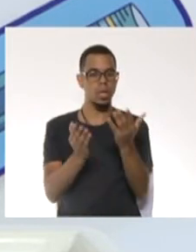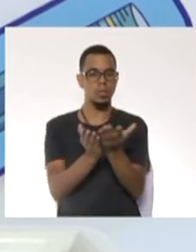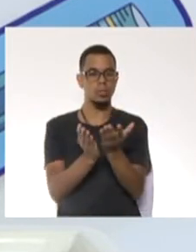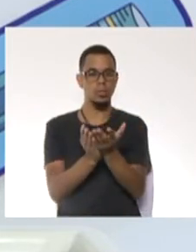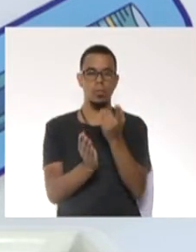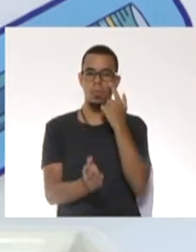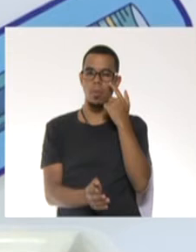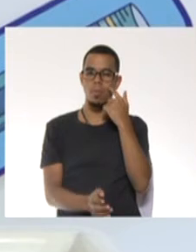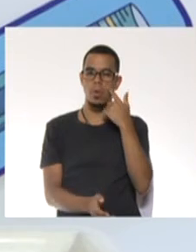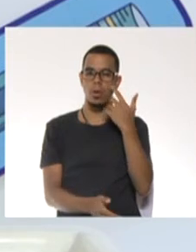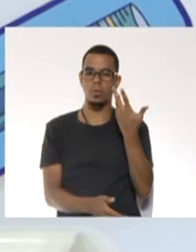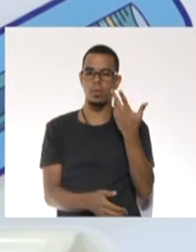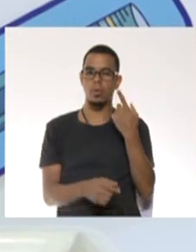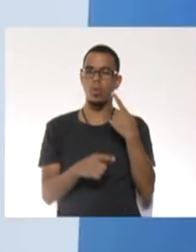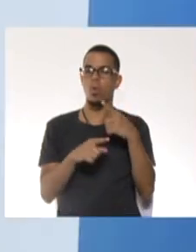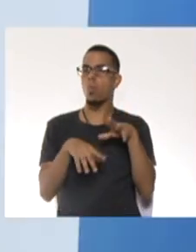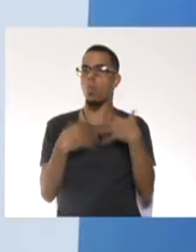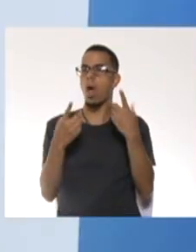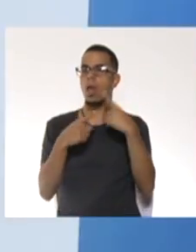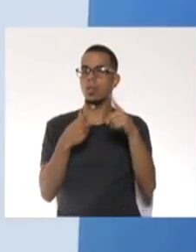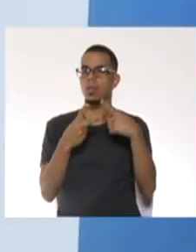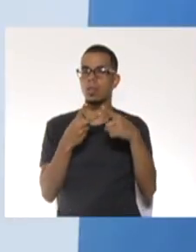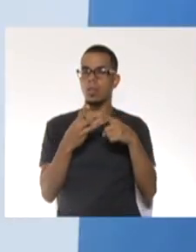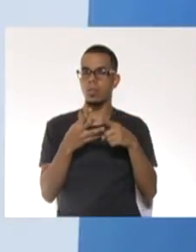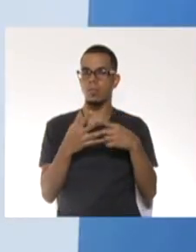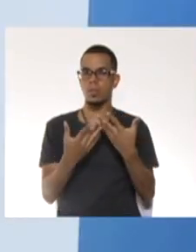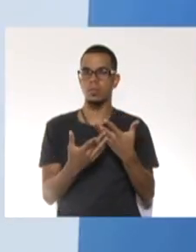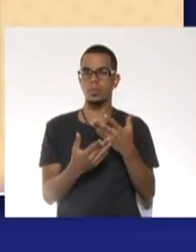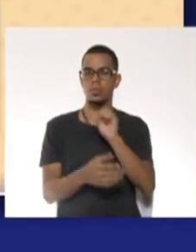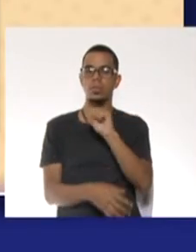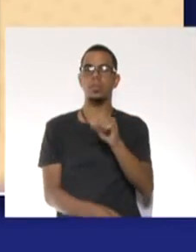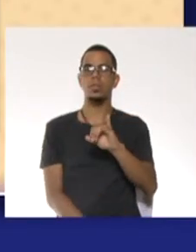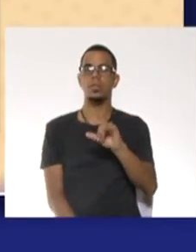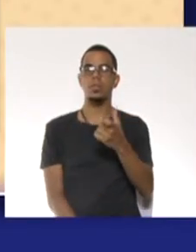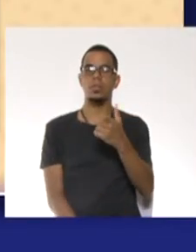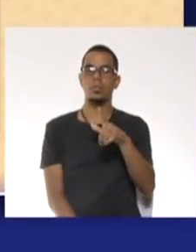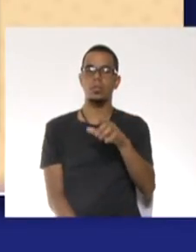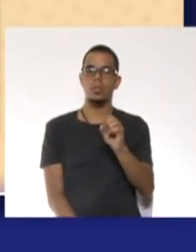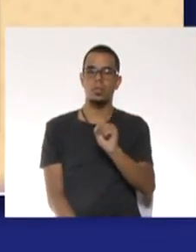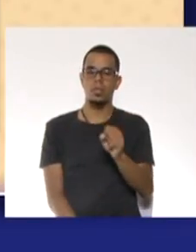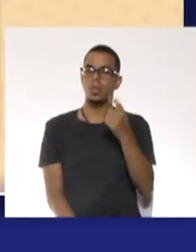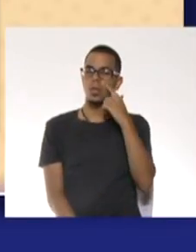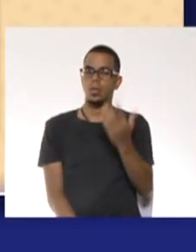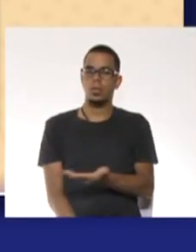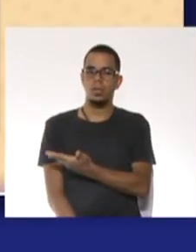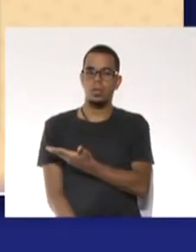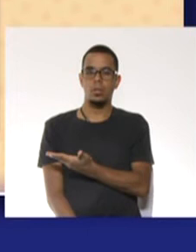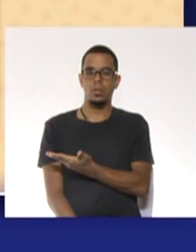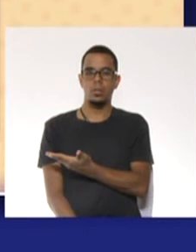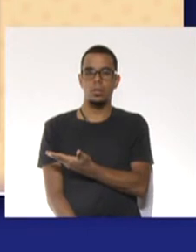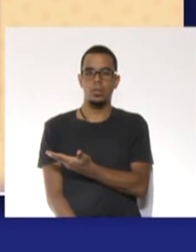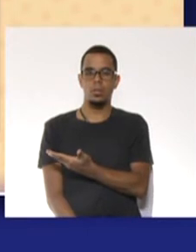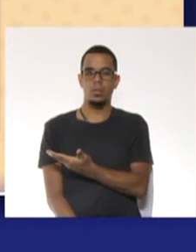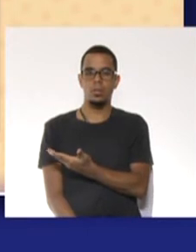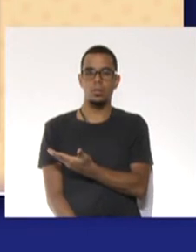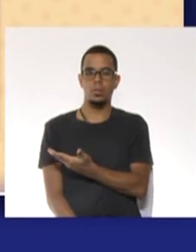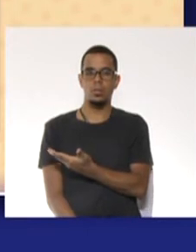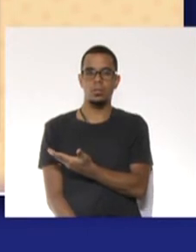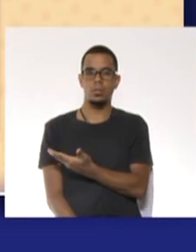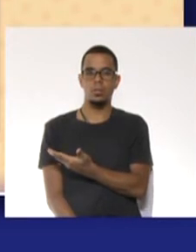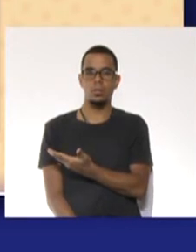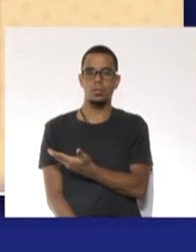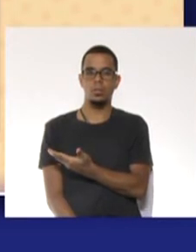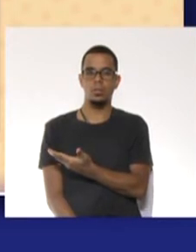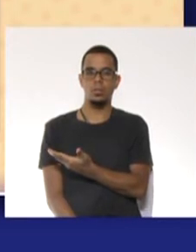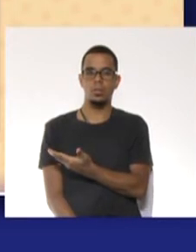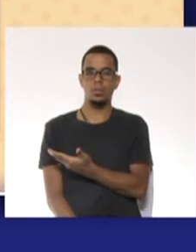veamos en pantalla qué tipo de ciclos. El ciclo que tenía 6 lados lo llamamos ciclohexano,